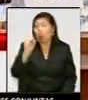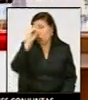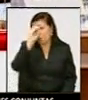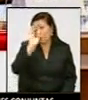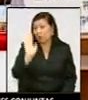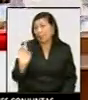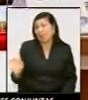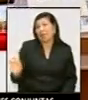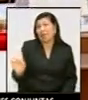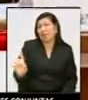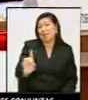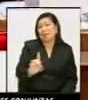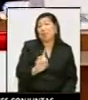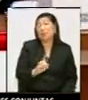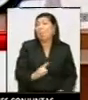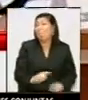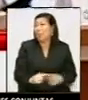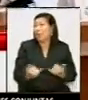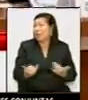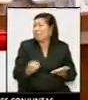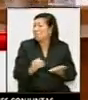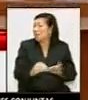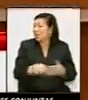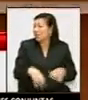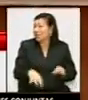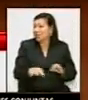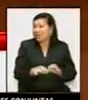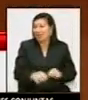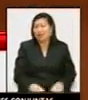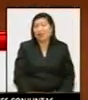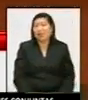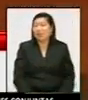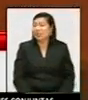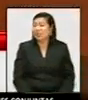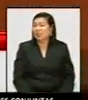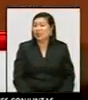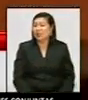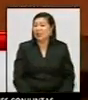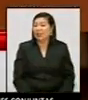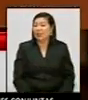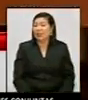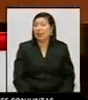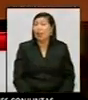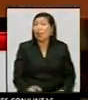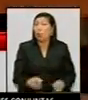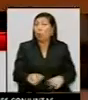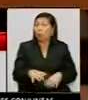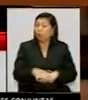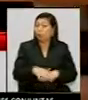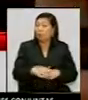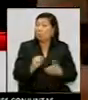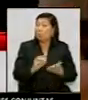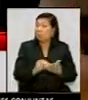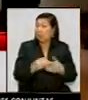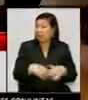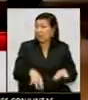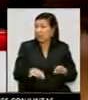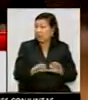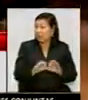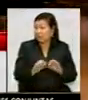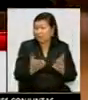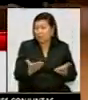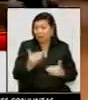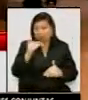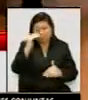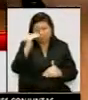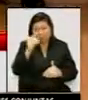uno de nosotros, pero acá hay prioridades de prioridades, y cuando se trata de prioridades, está en el